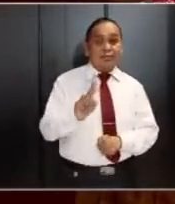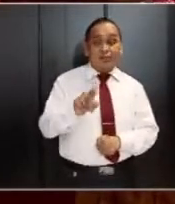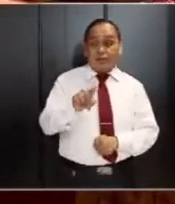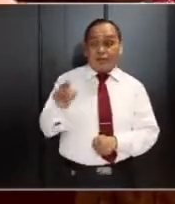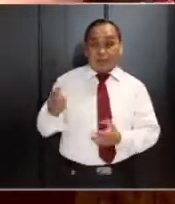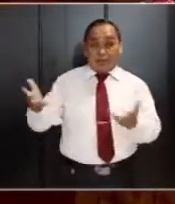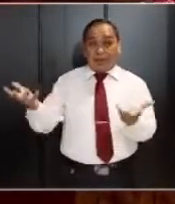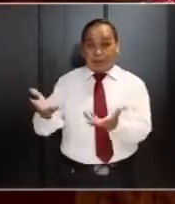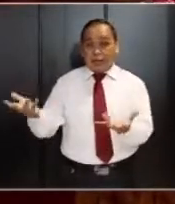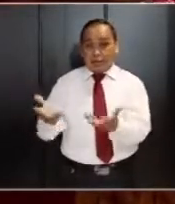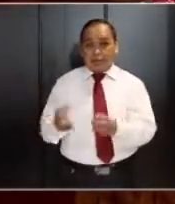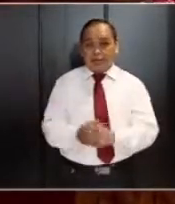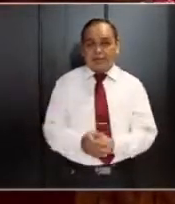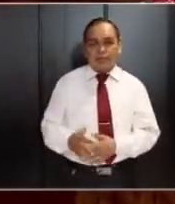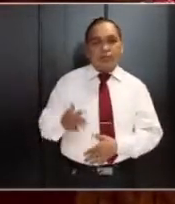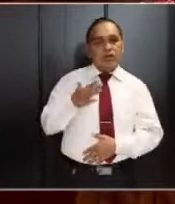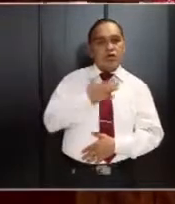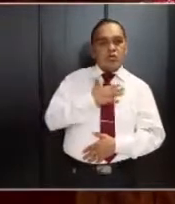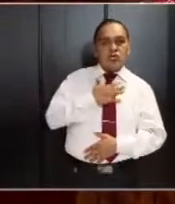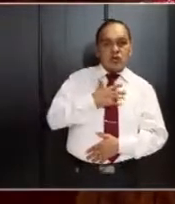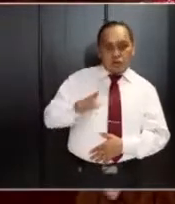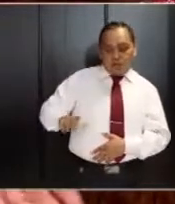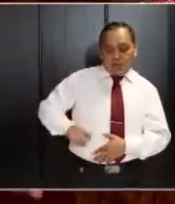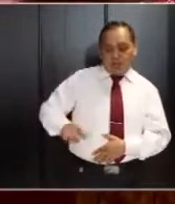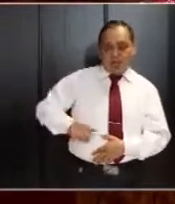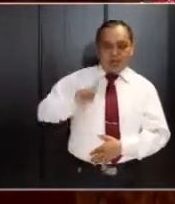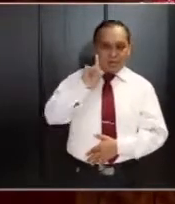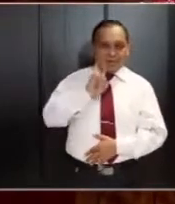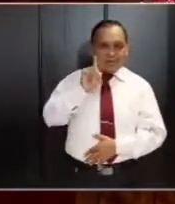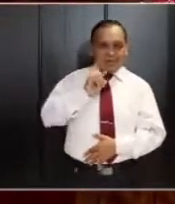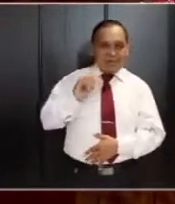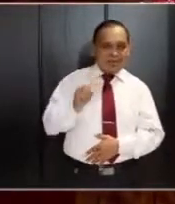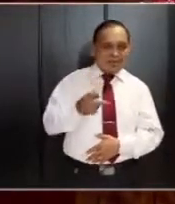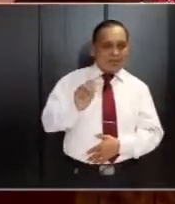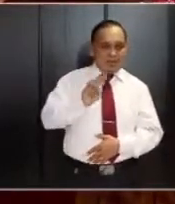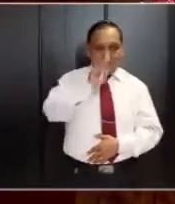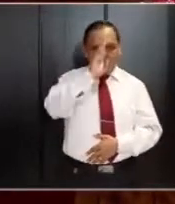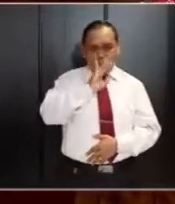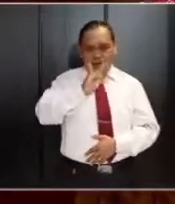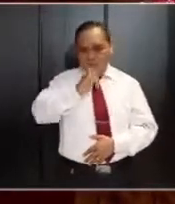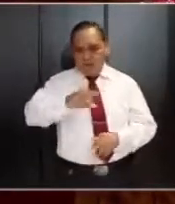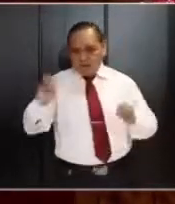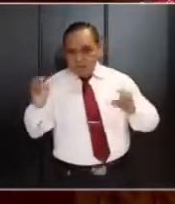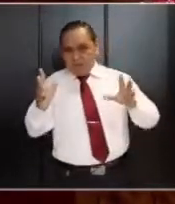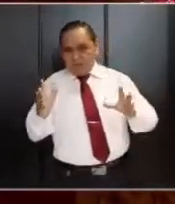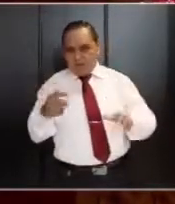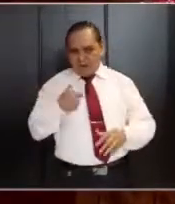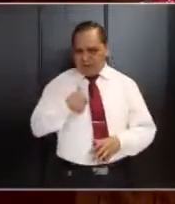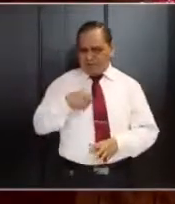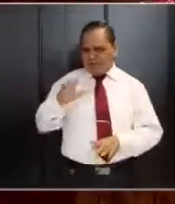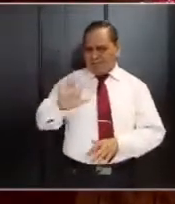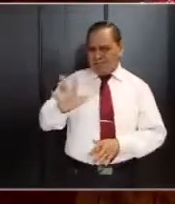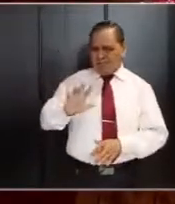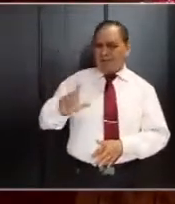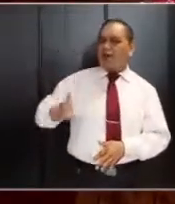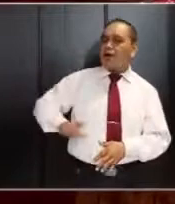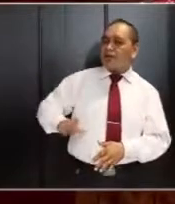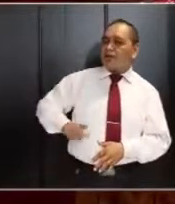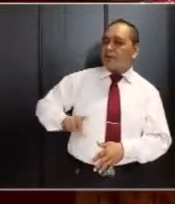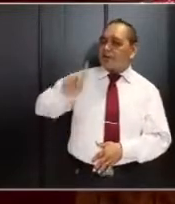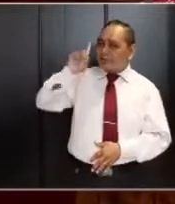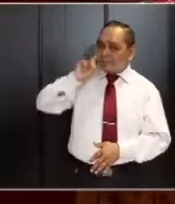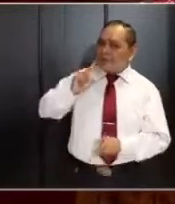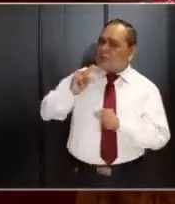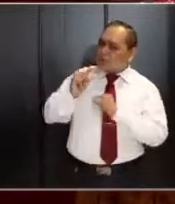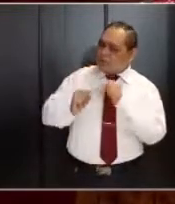señores, soy gobernadora, no soy maga, menos bruja, pero entonces claro, lo que tenemos que hacer es ir labrando, haciendo todas